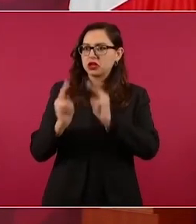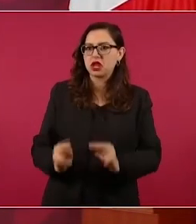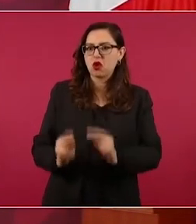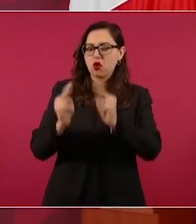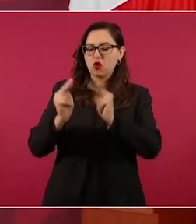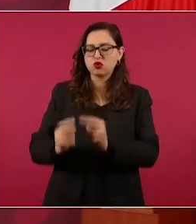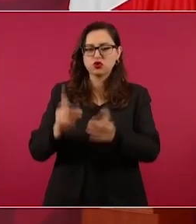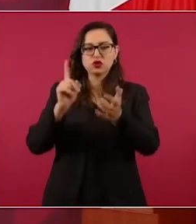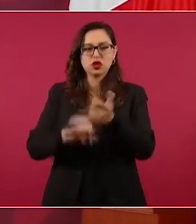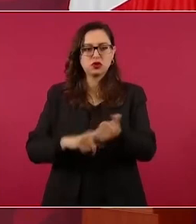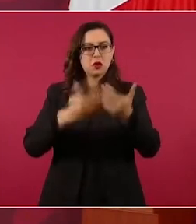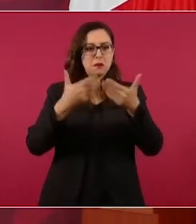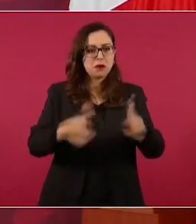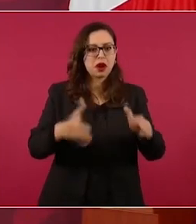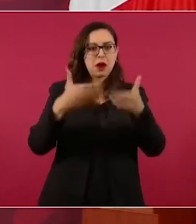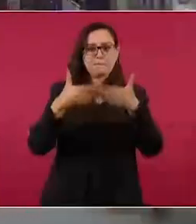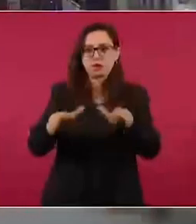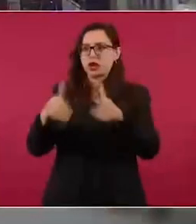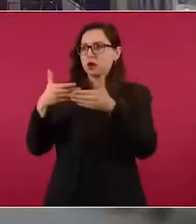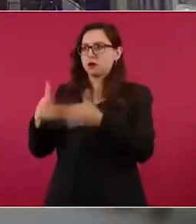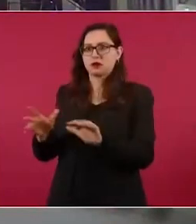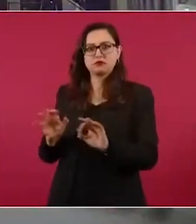A ver si la tiene.